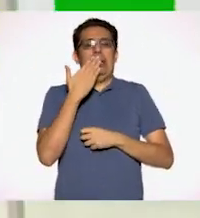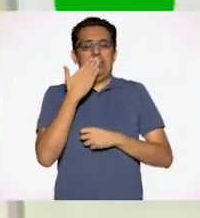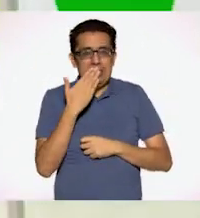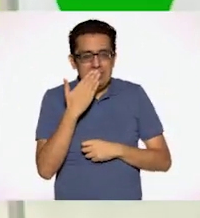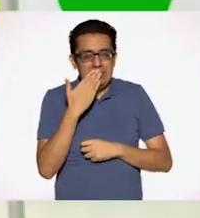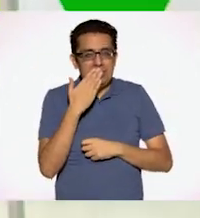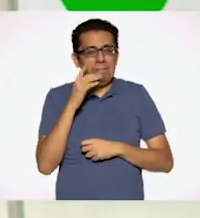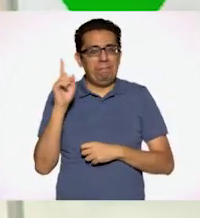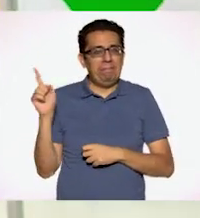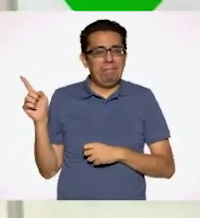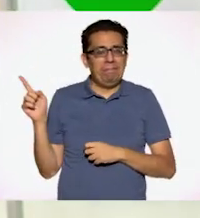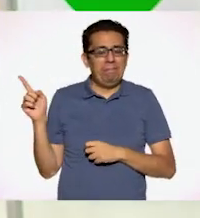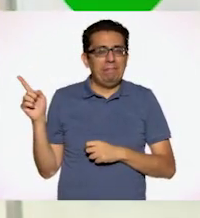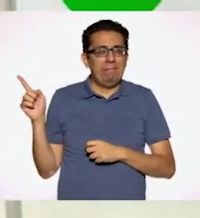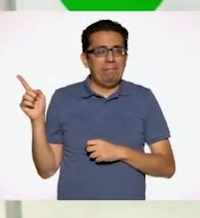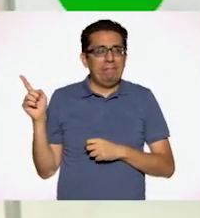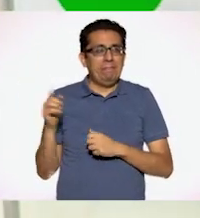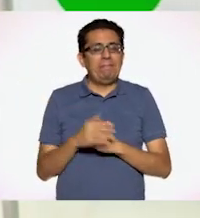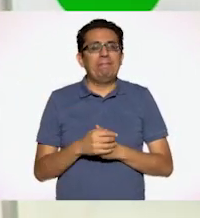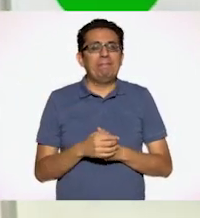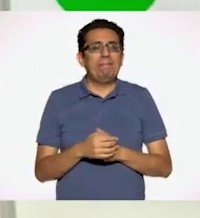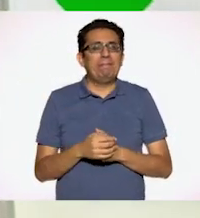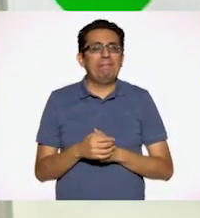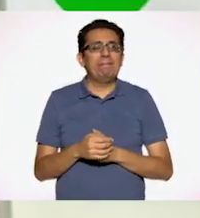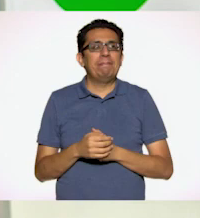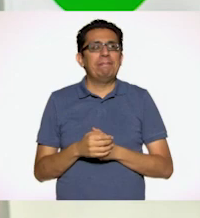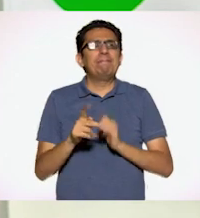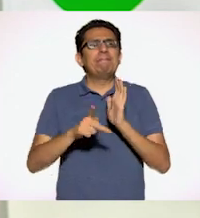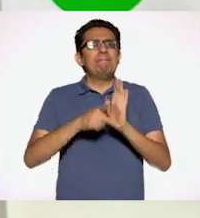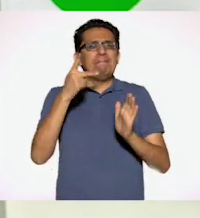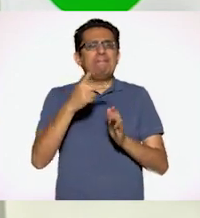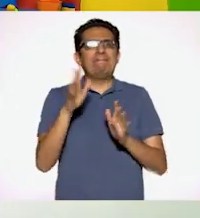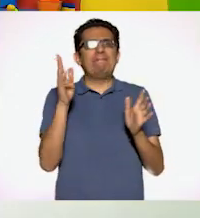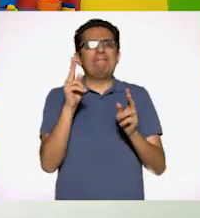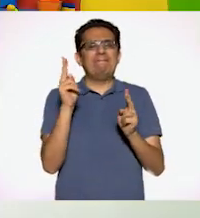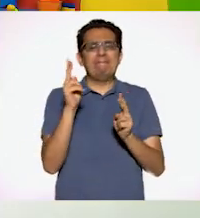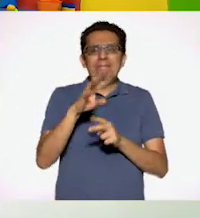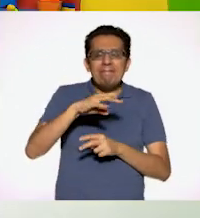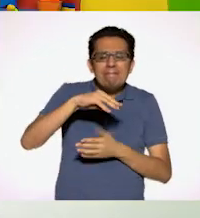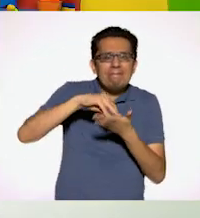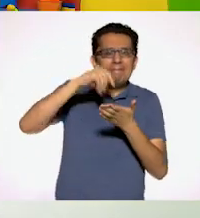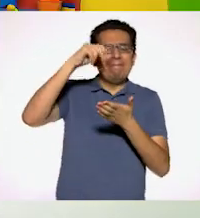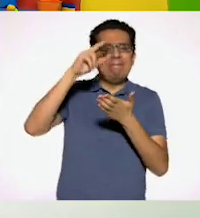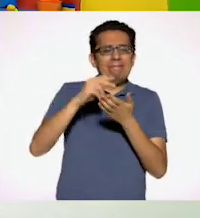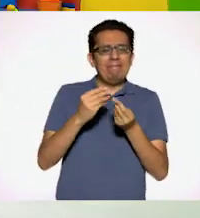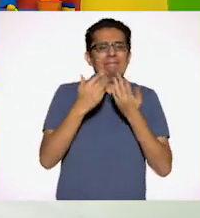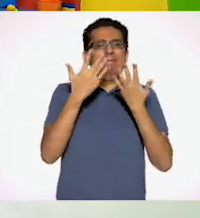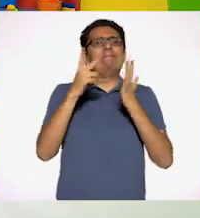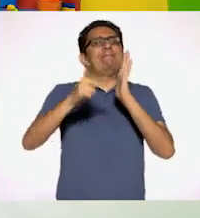¡Achú! ¡Ay! ¡Otra vez ese polvo! ¡De nuevo!